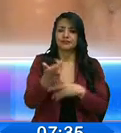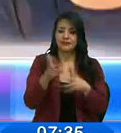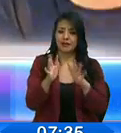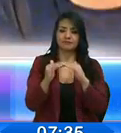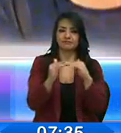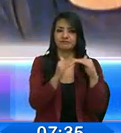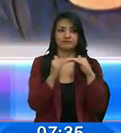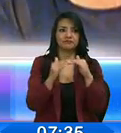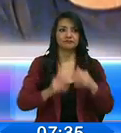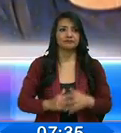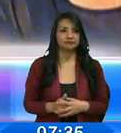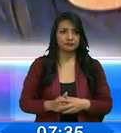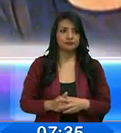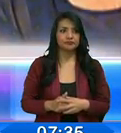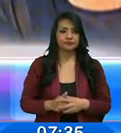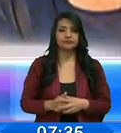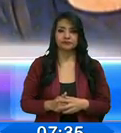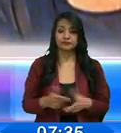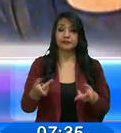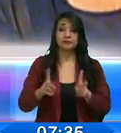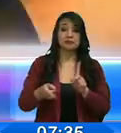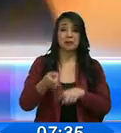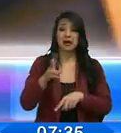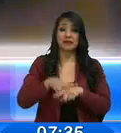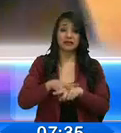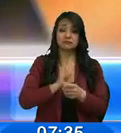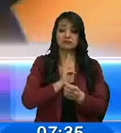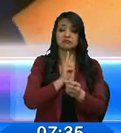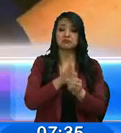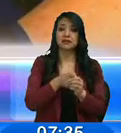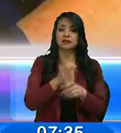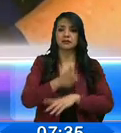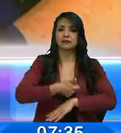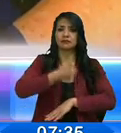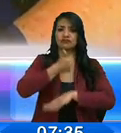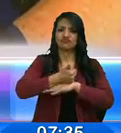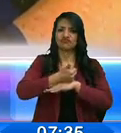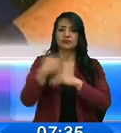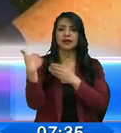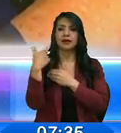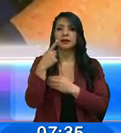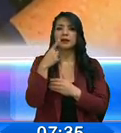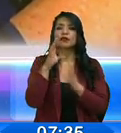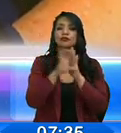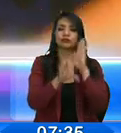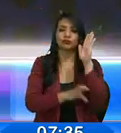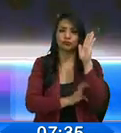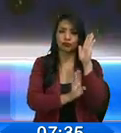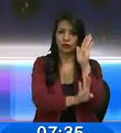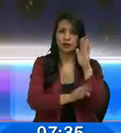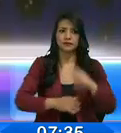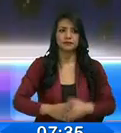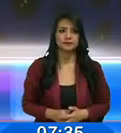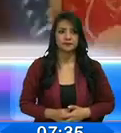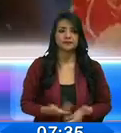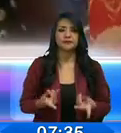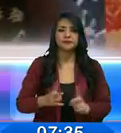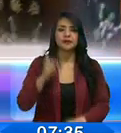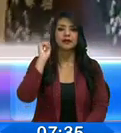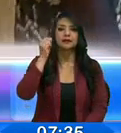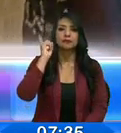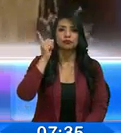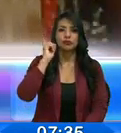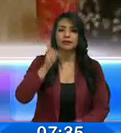democracia. Asimismo fue pionera al formar parte del Tribunal de Garantías Constitucionales y diputada